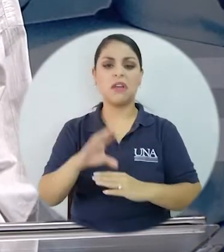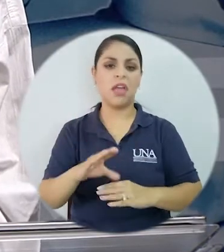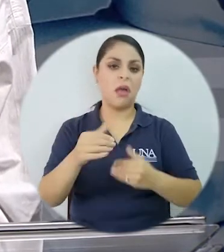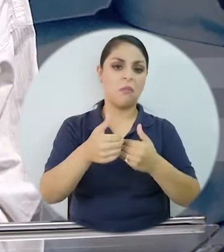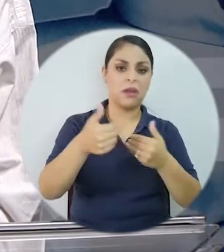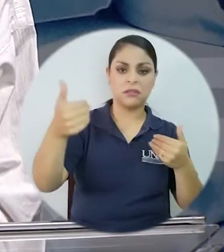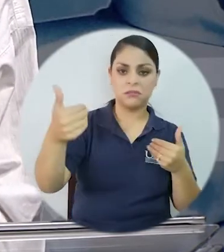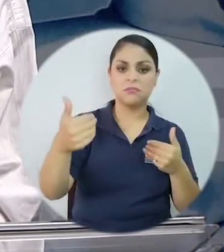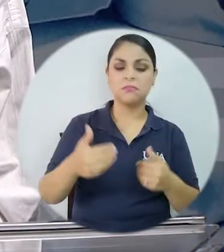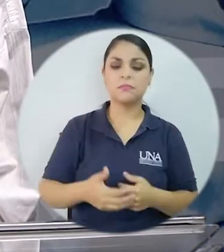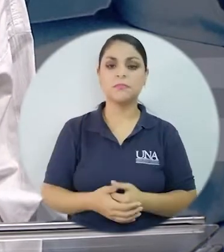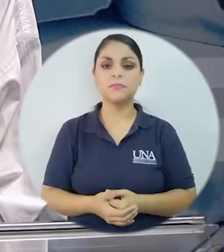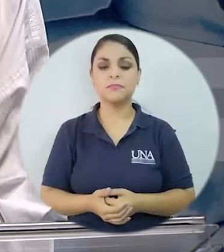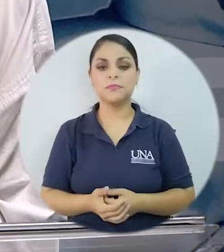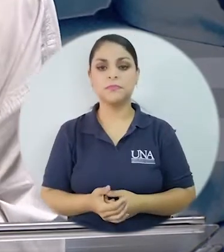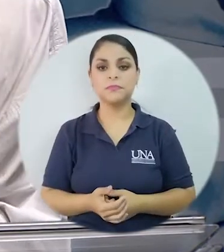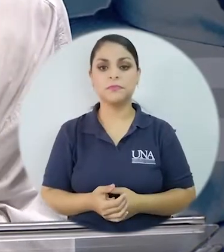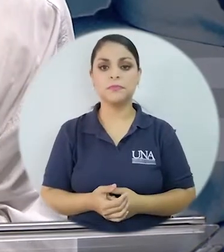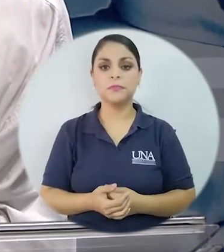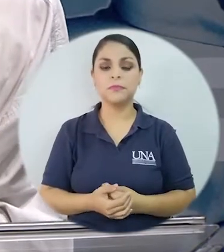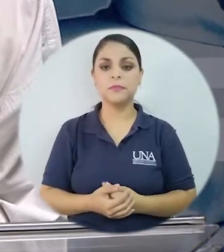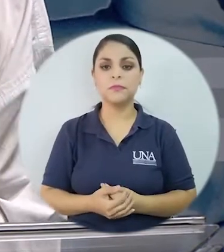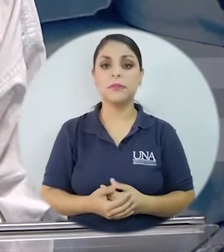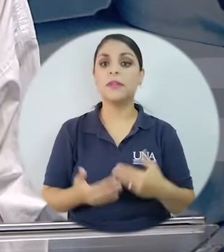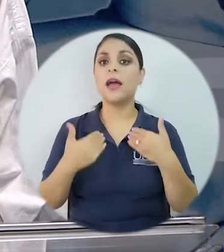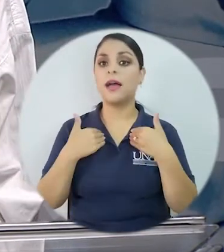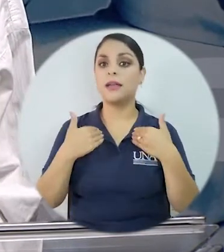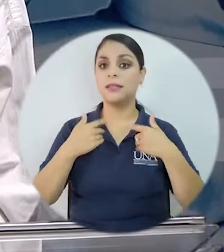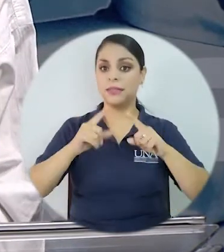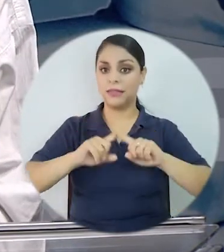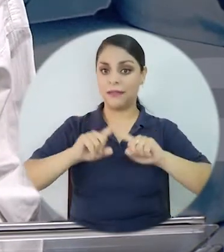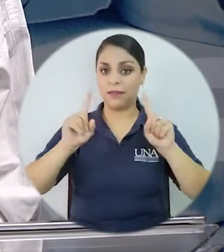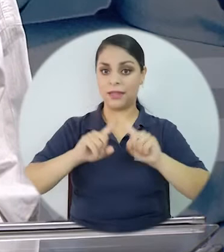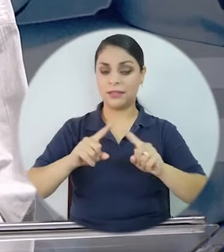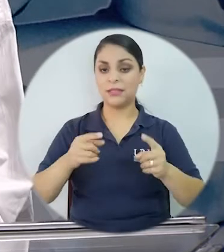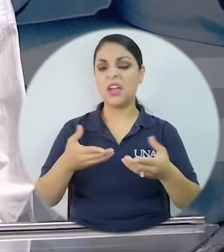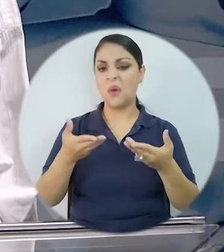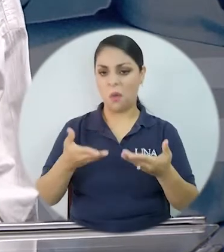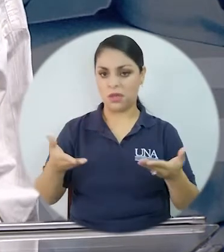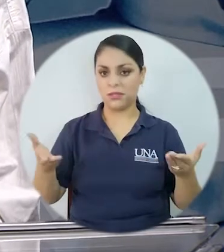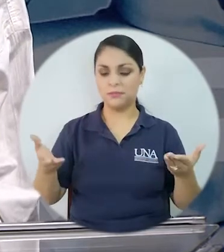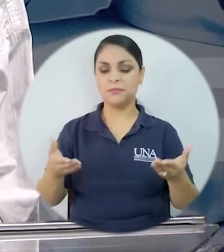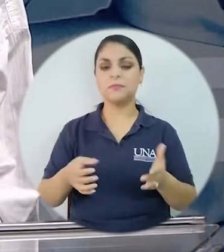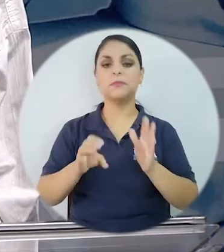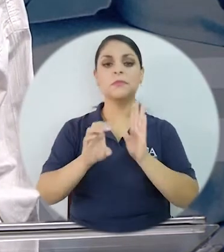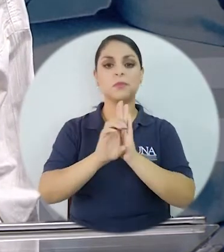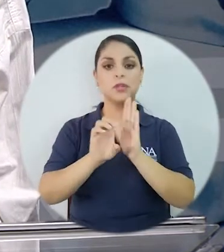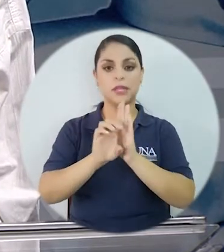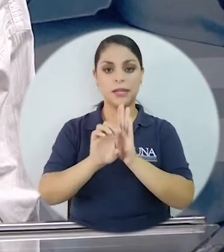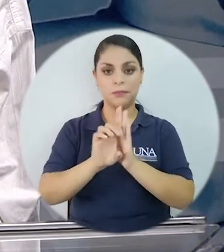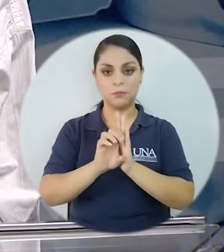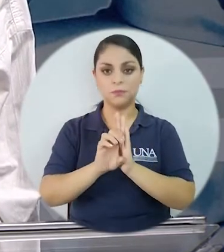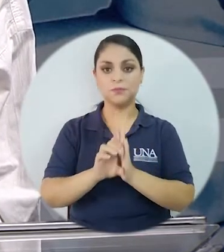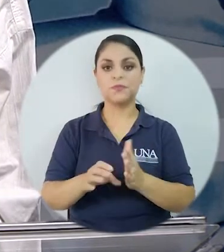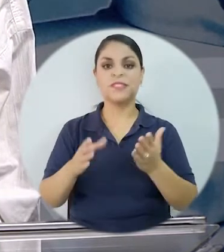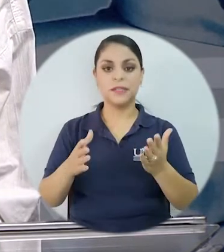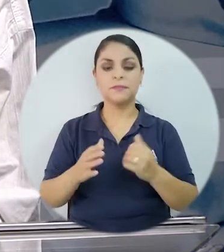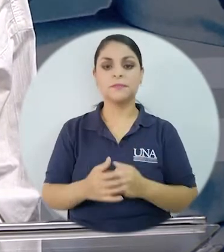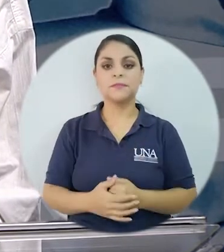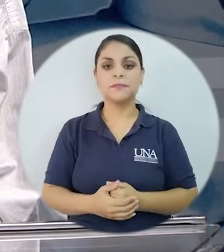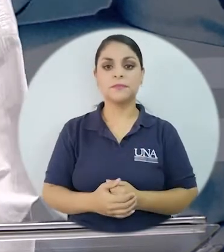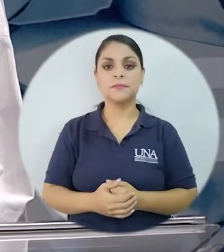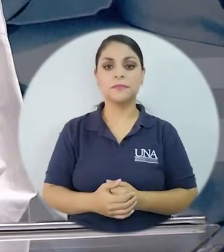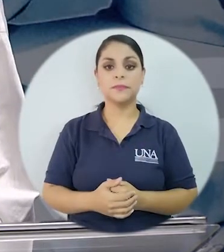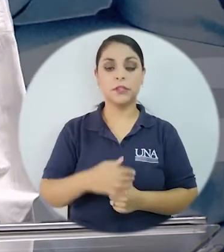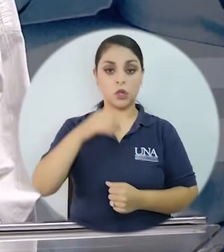separada. En este caso hay varios elementos, uno de ellos es, por ejemplo, que